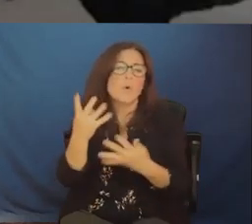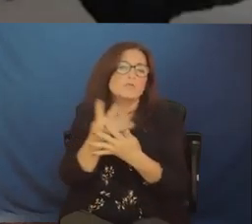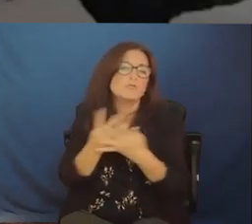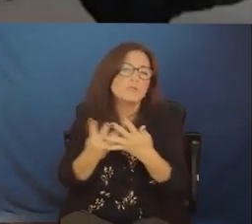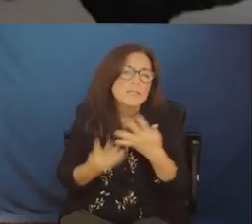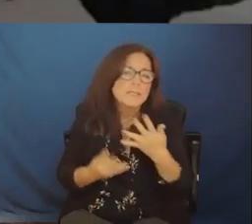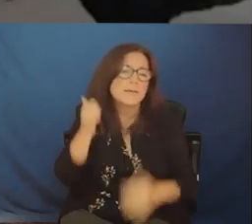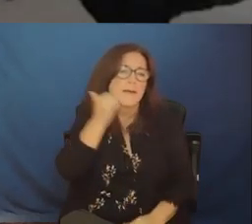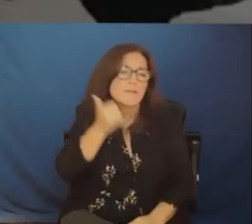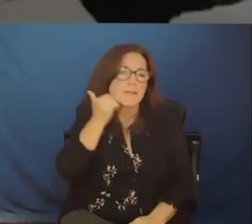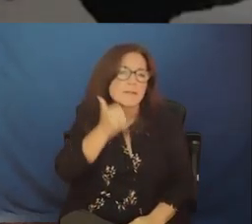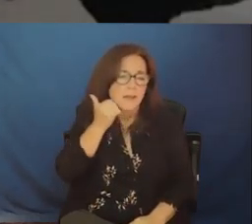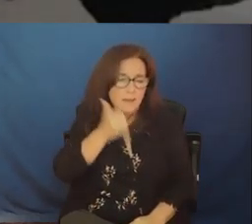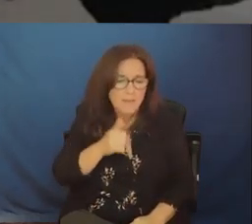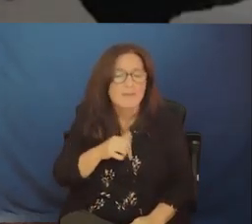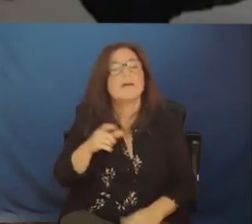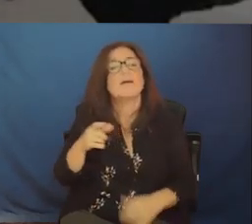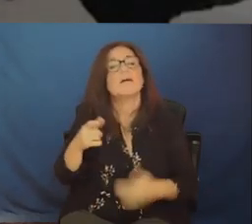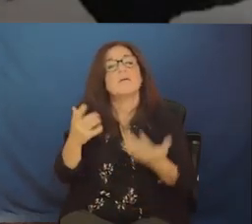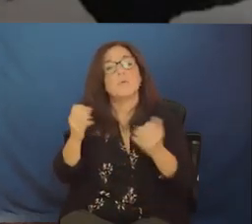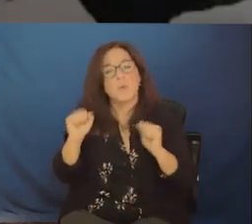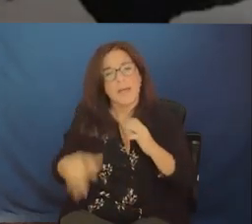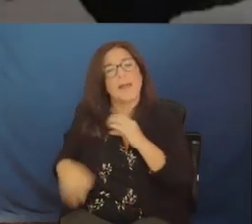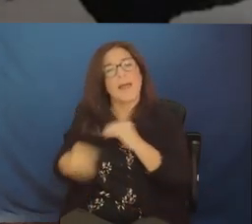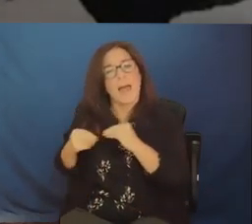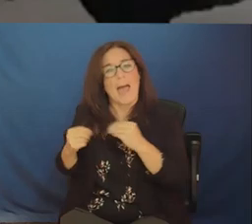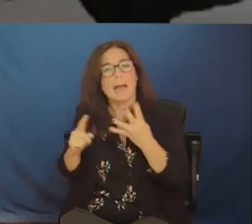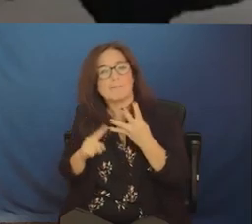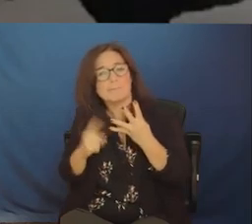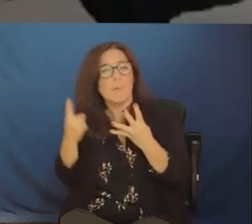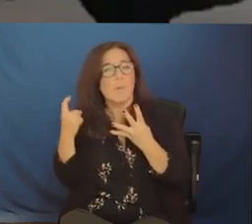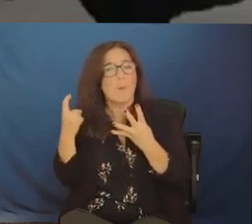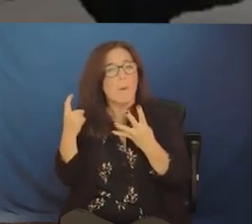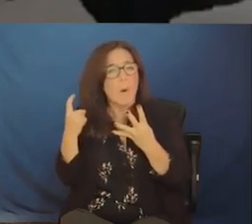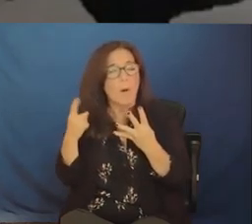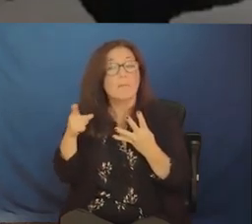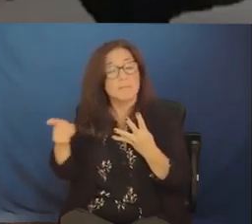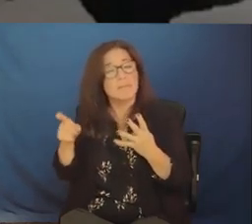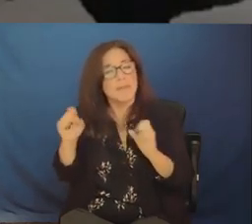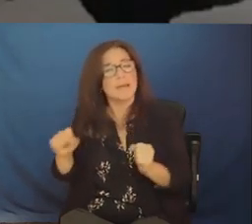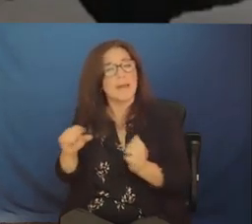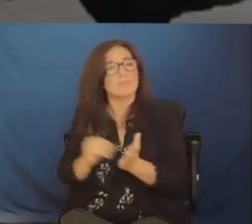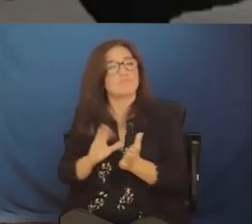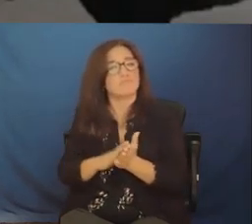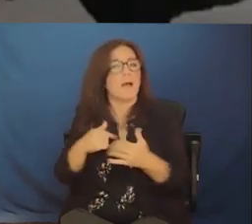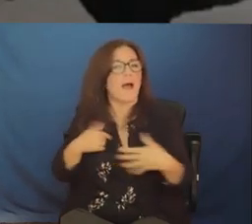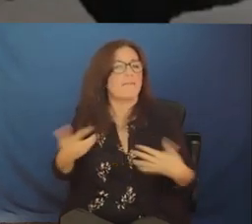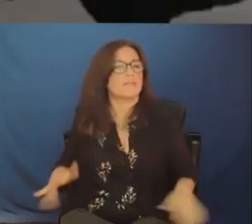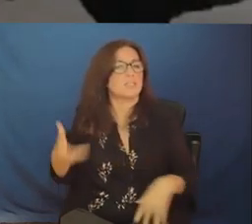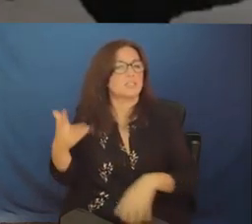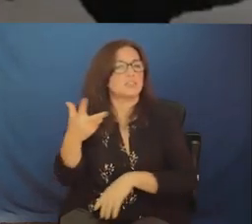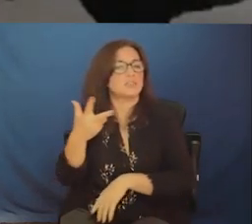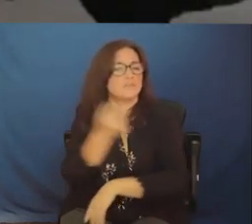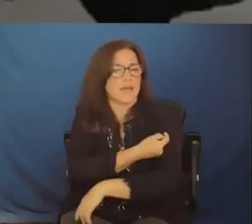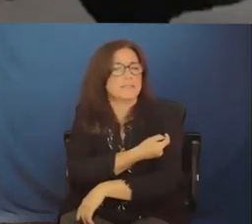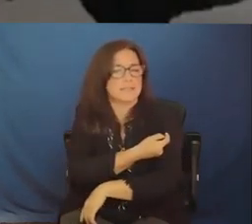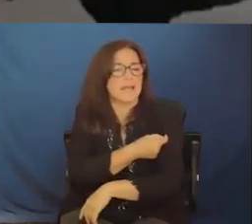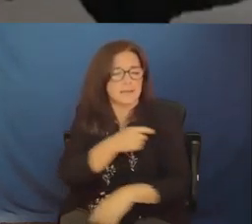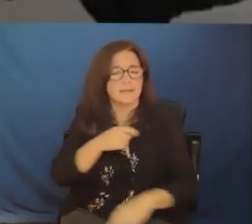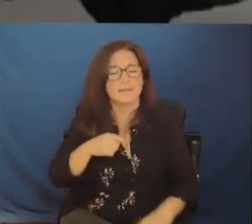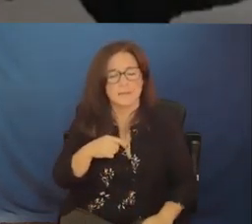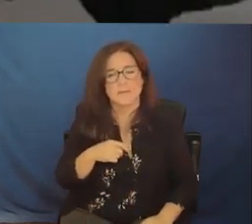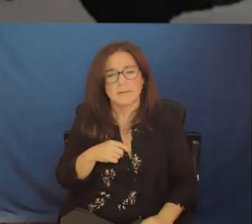ahora hemos añadido estamos por añadir un componente en el que las personas pueden indicar que están vacunadas o